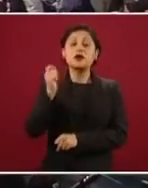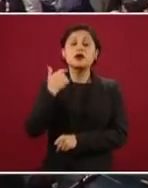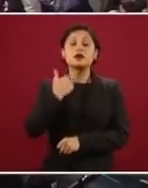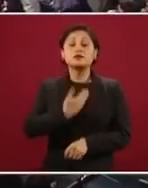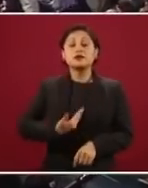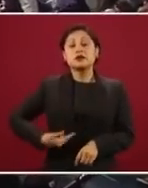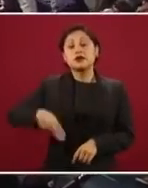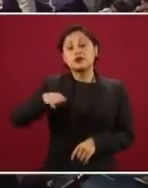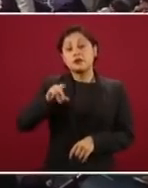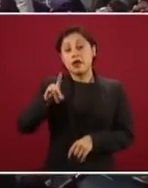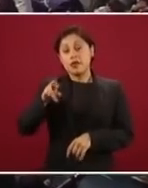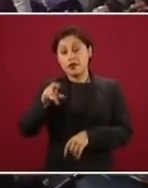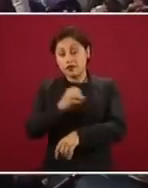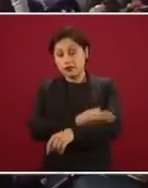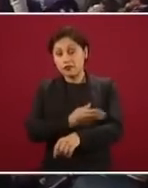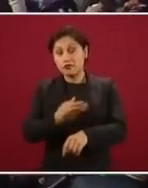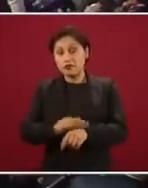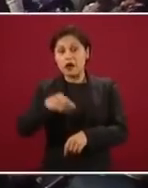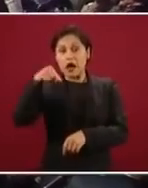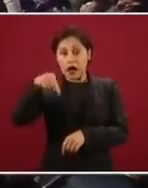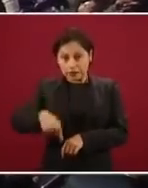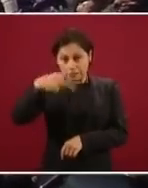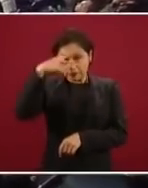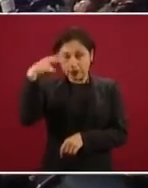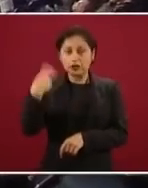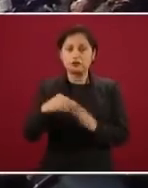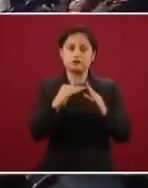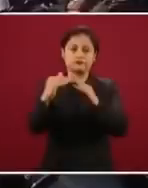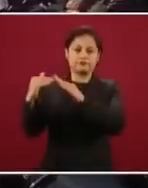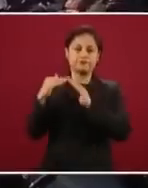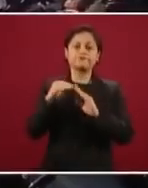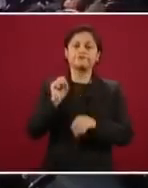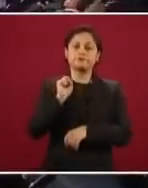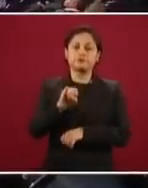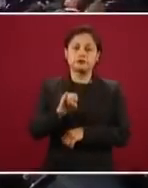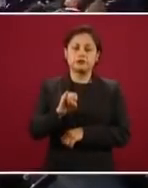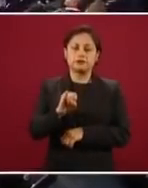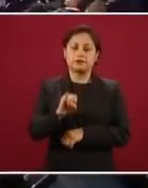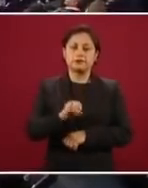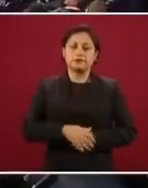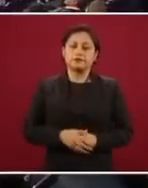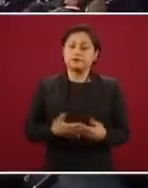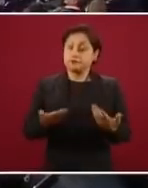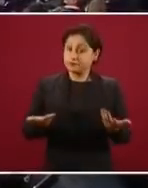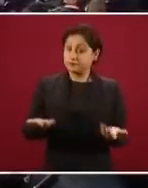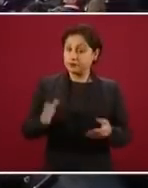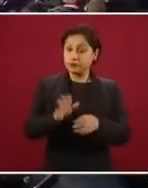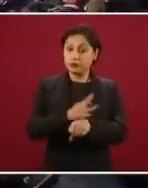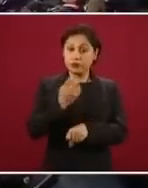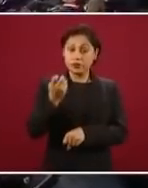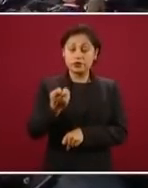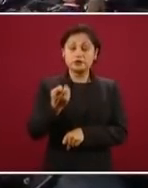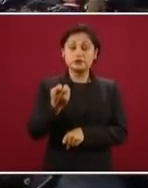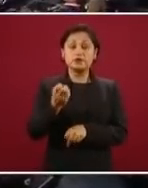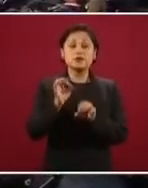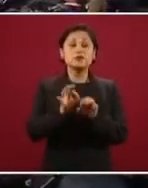democracia en méxico entonces es muy importante